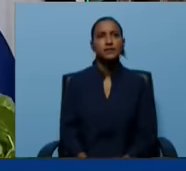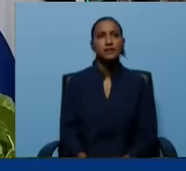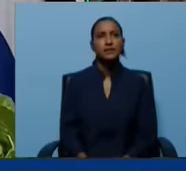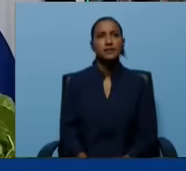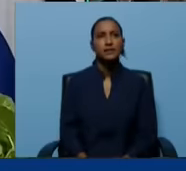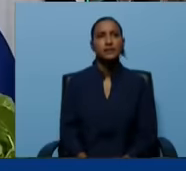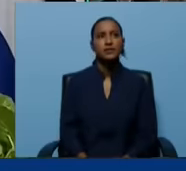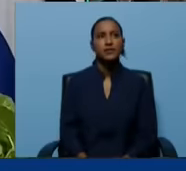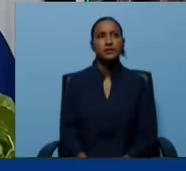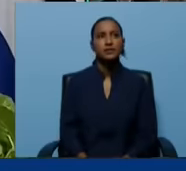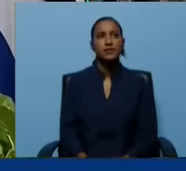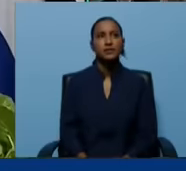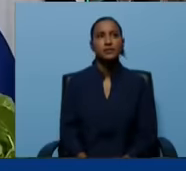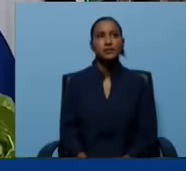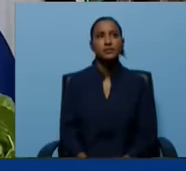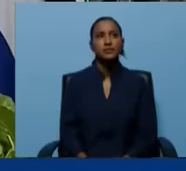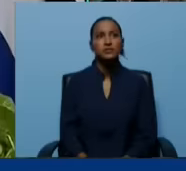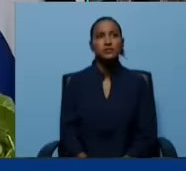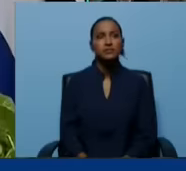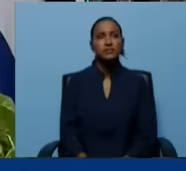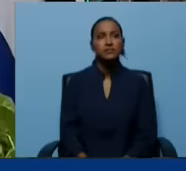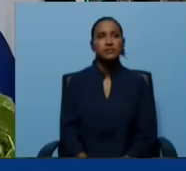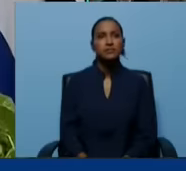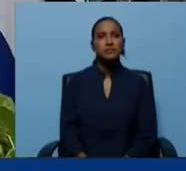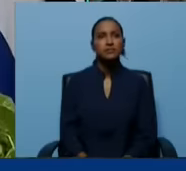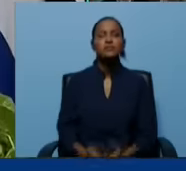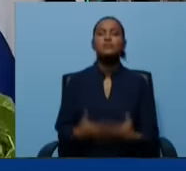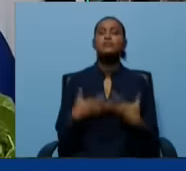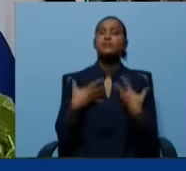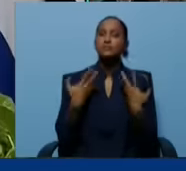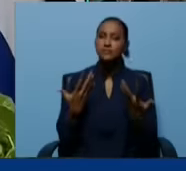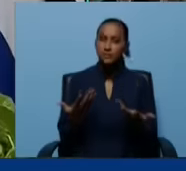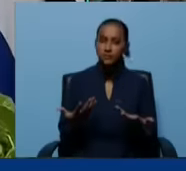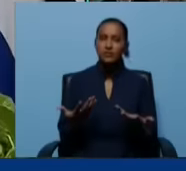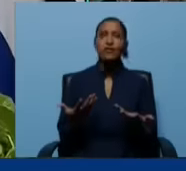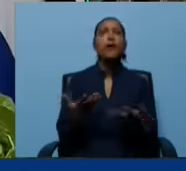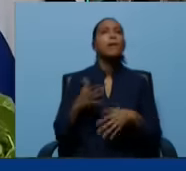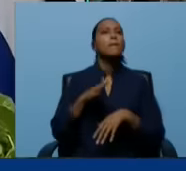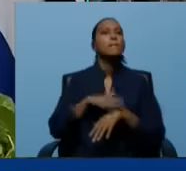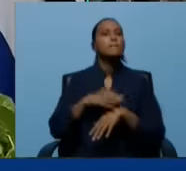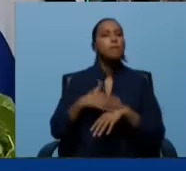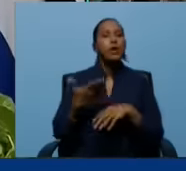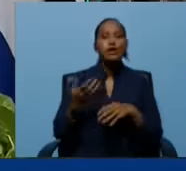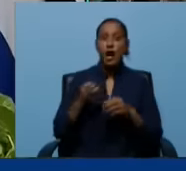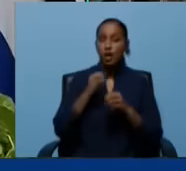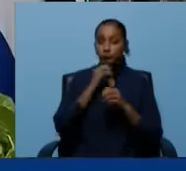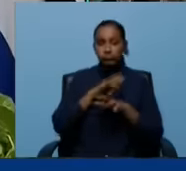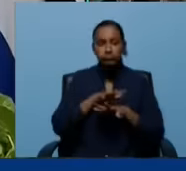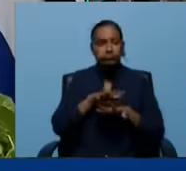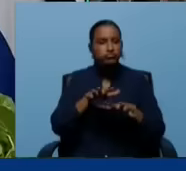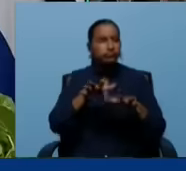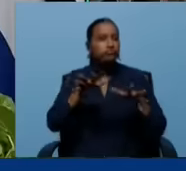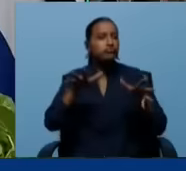Y luego, con las radiaciones que quedaron en el ambiente,